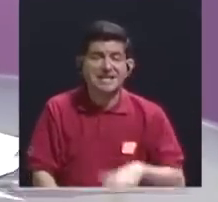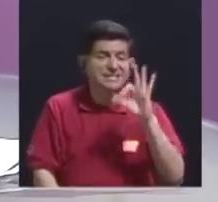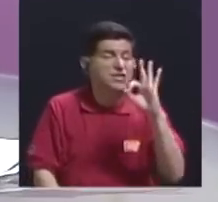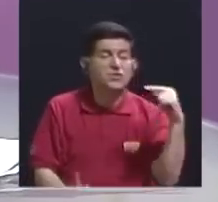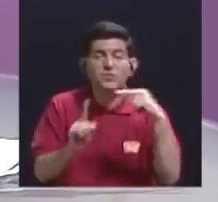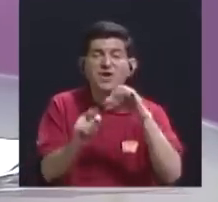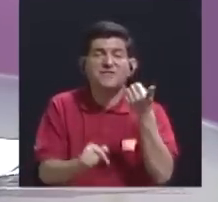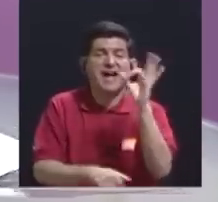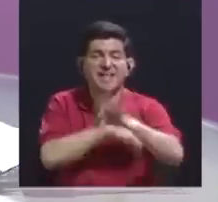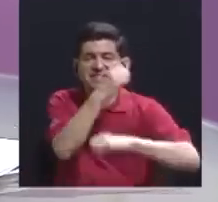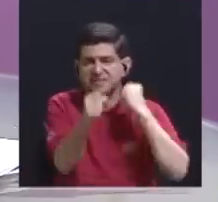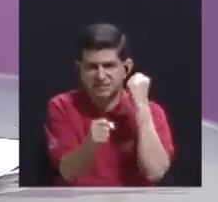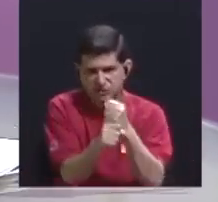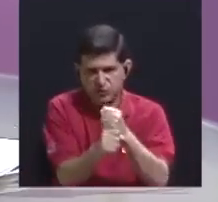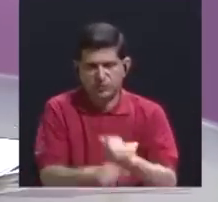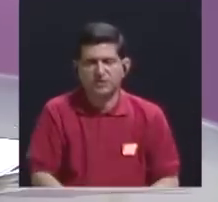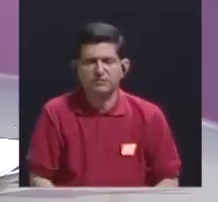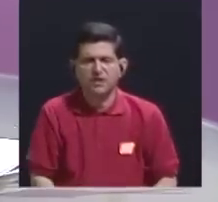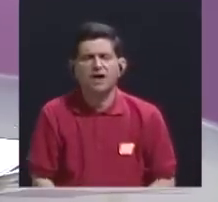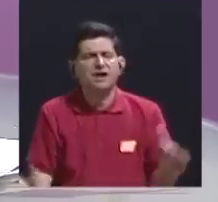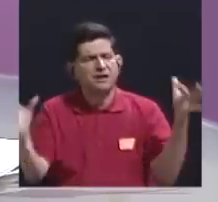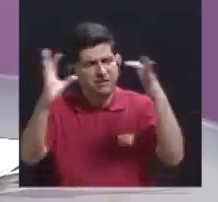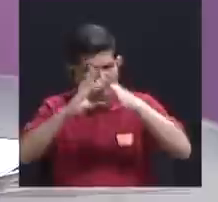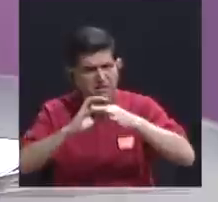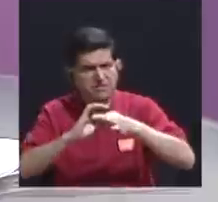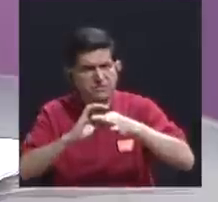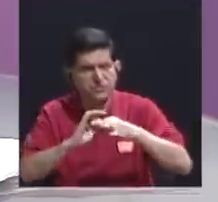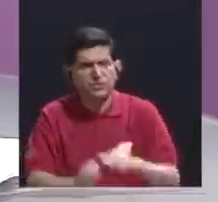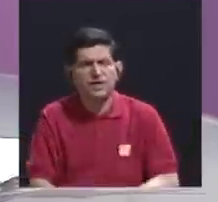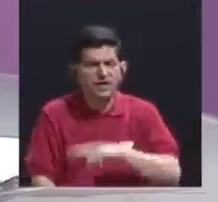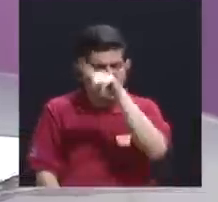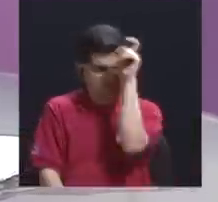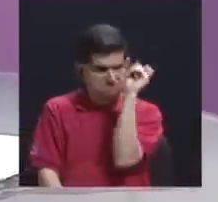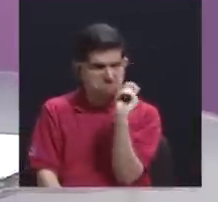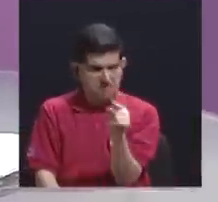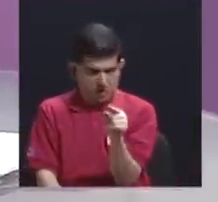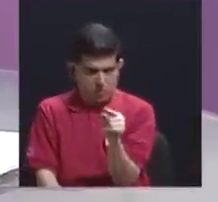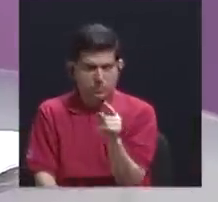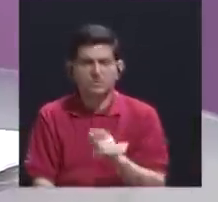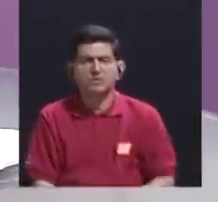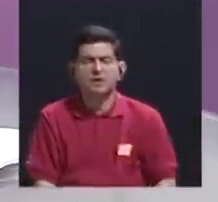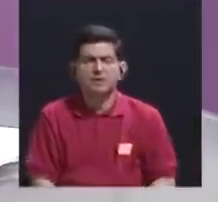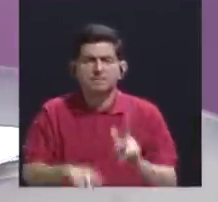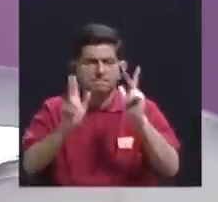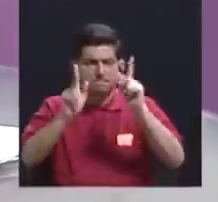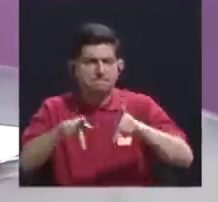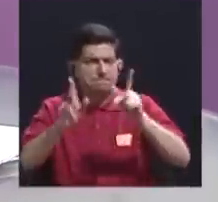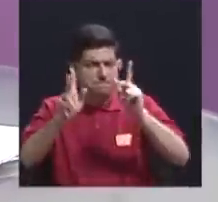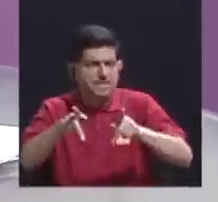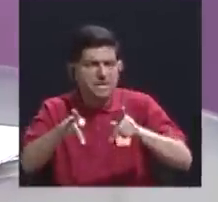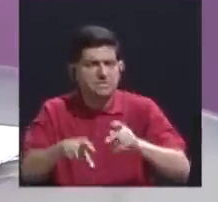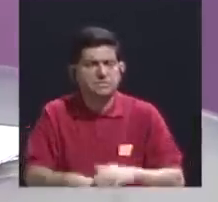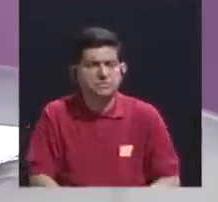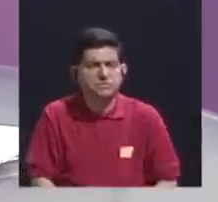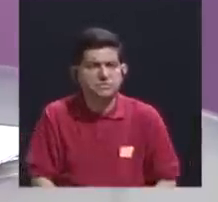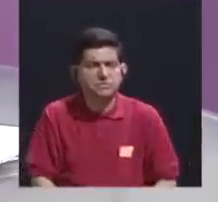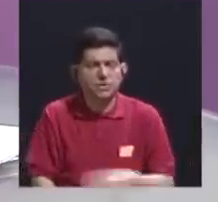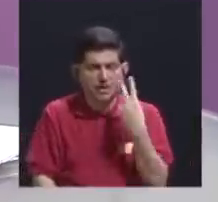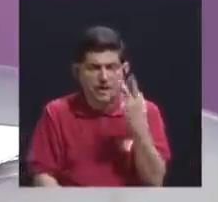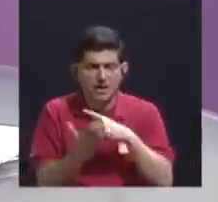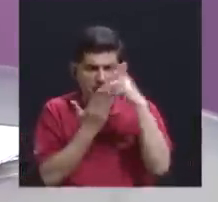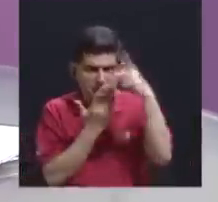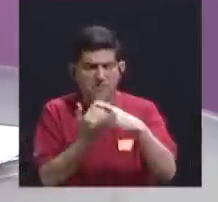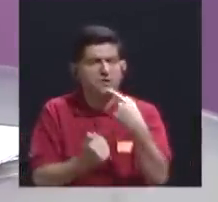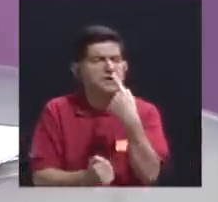9 y los 19 años y a propósito de la pregunta que la persona que nos ve